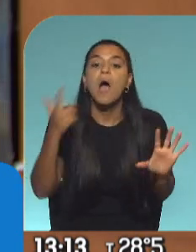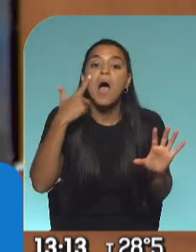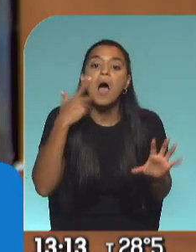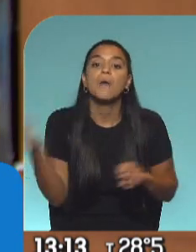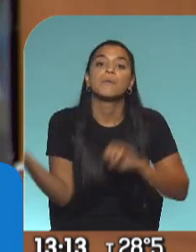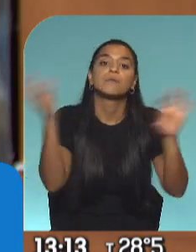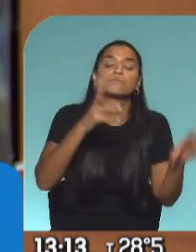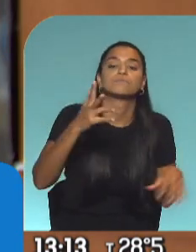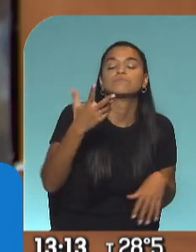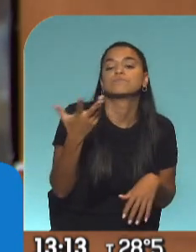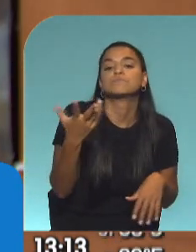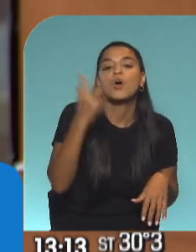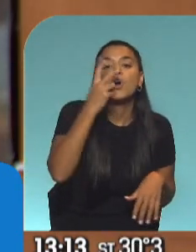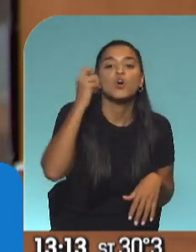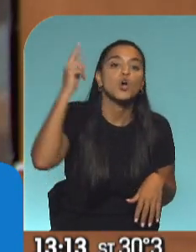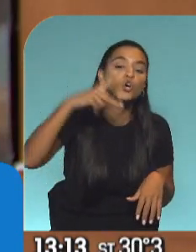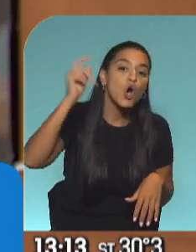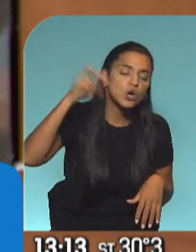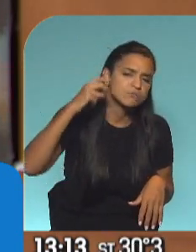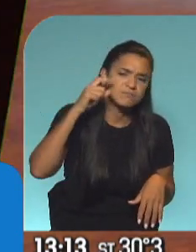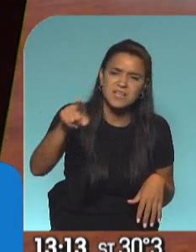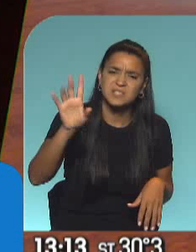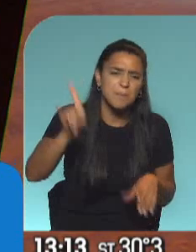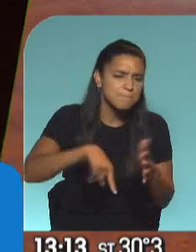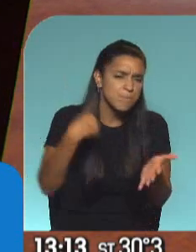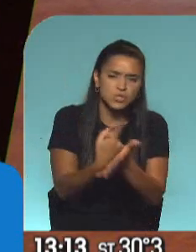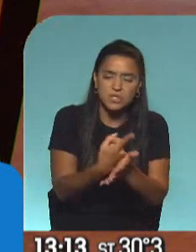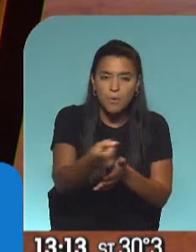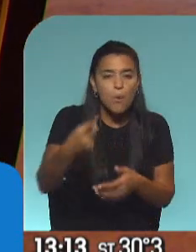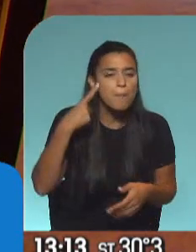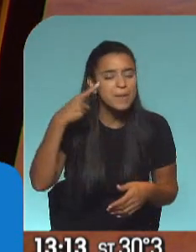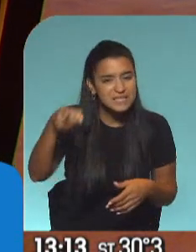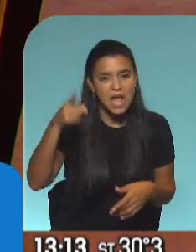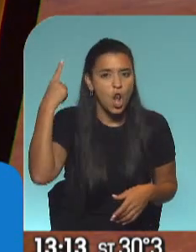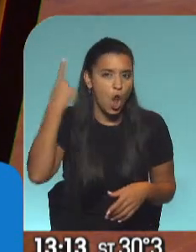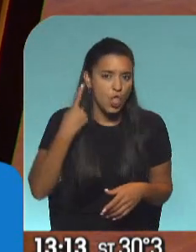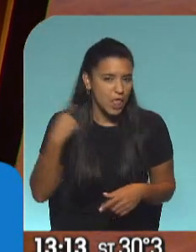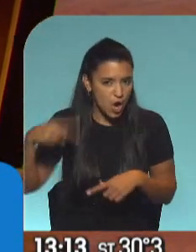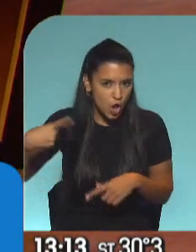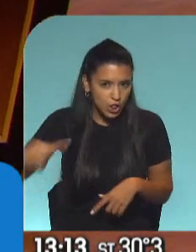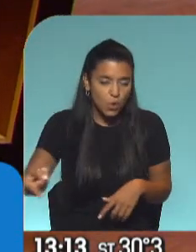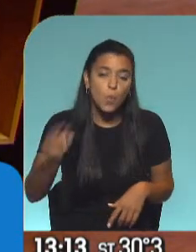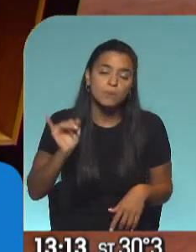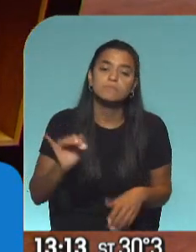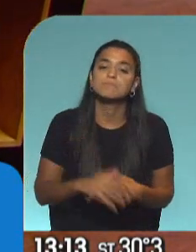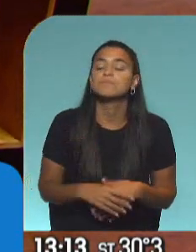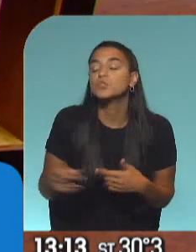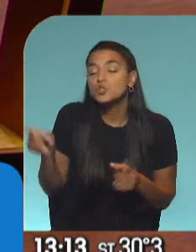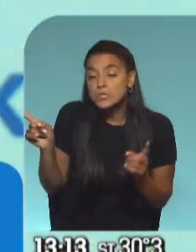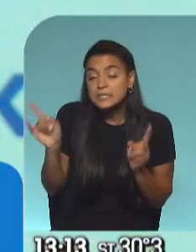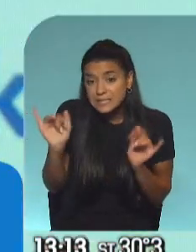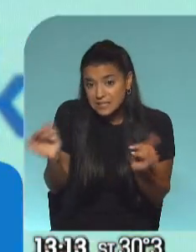mudan a Hong Kong, qué sé yo. Imposible. Imposible. Es decir, que va a seguir siendo Londres va a seguir siendo hegemónica. No solo